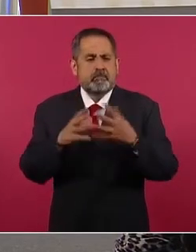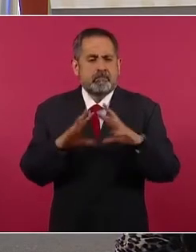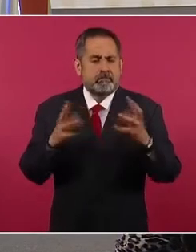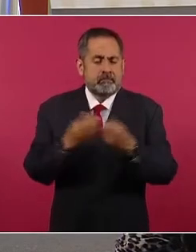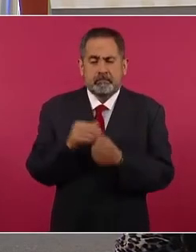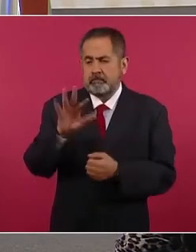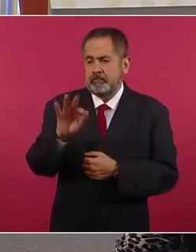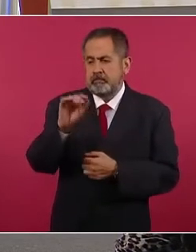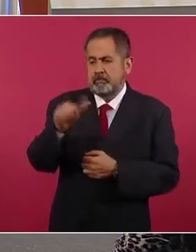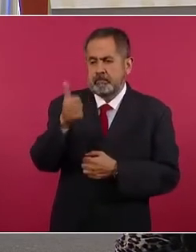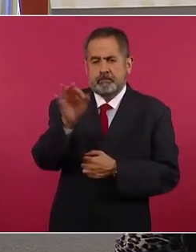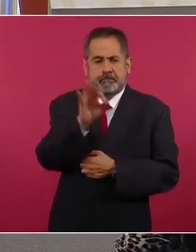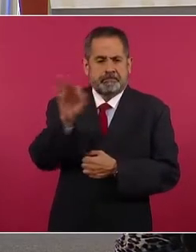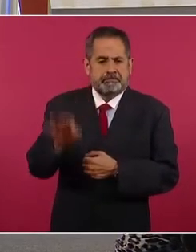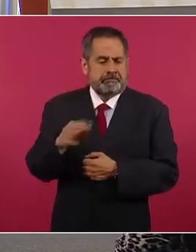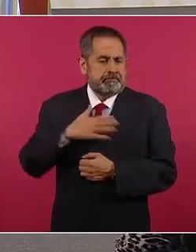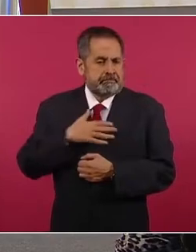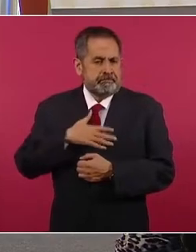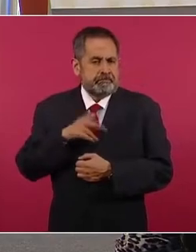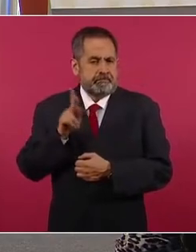46%.